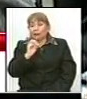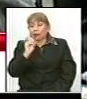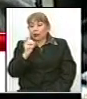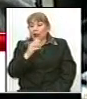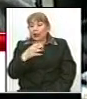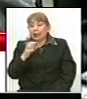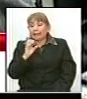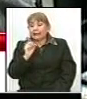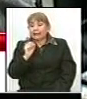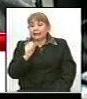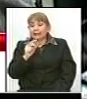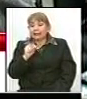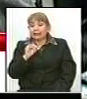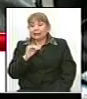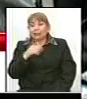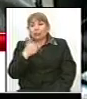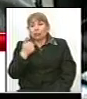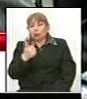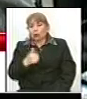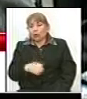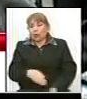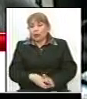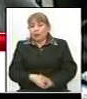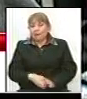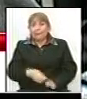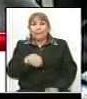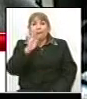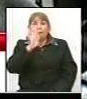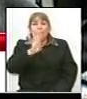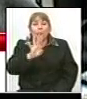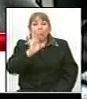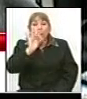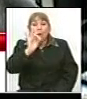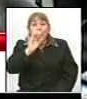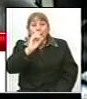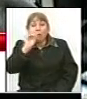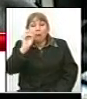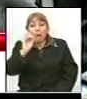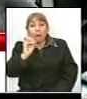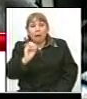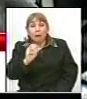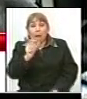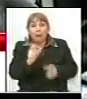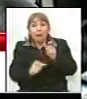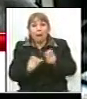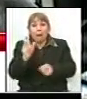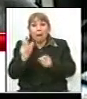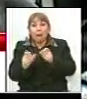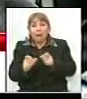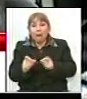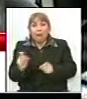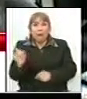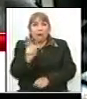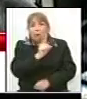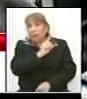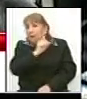el 1.1% otros, y el 48% de la población